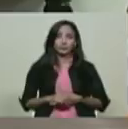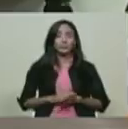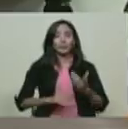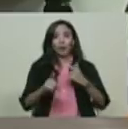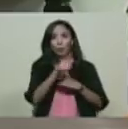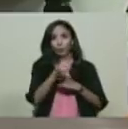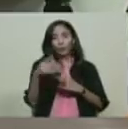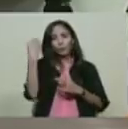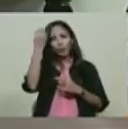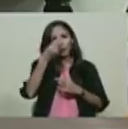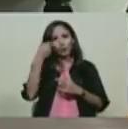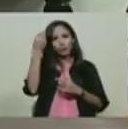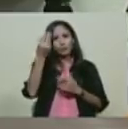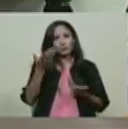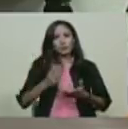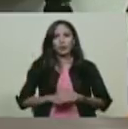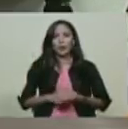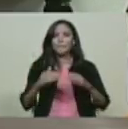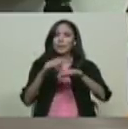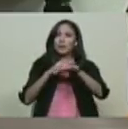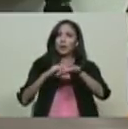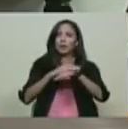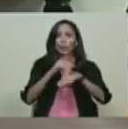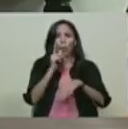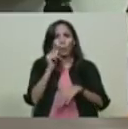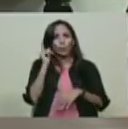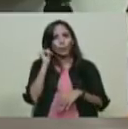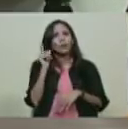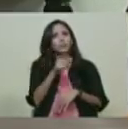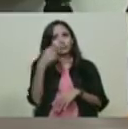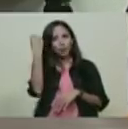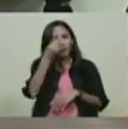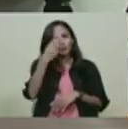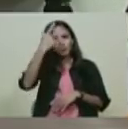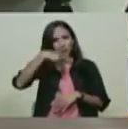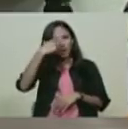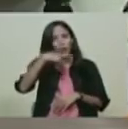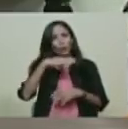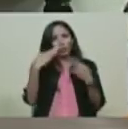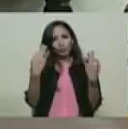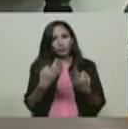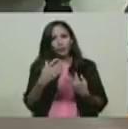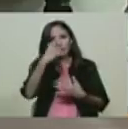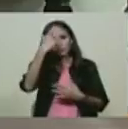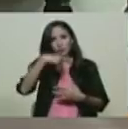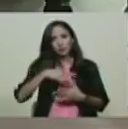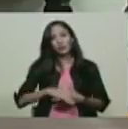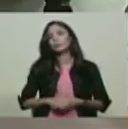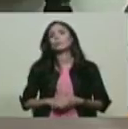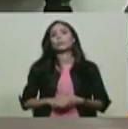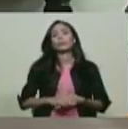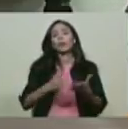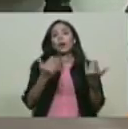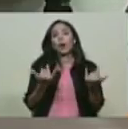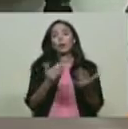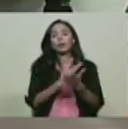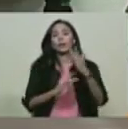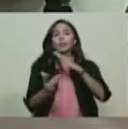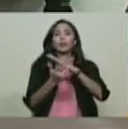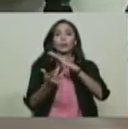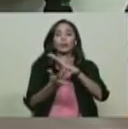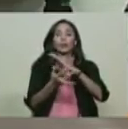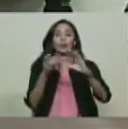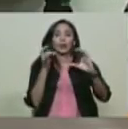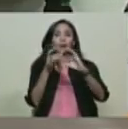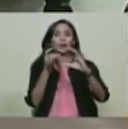Tómenlo, compañeros, ministras, ministros, tómenlo, pero en serio, tómenlo, con el centro de mando tecnológico del carnet